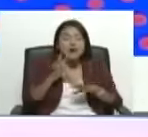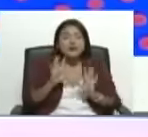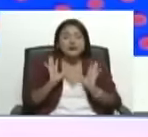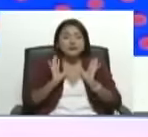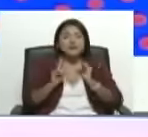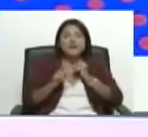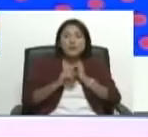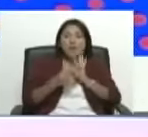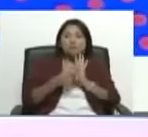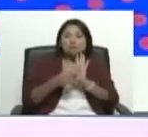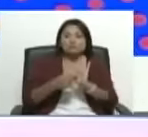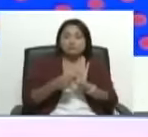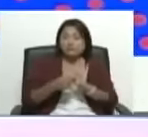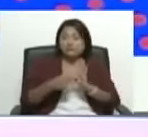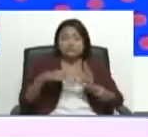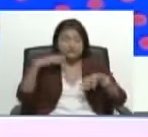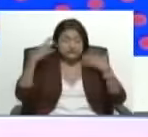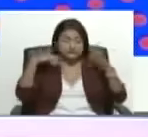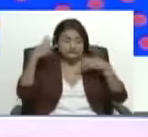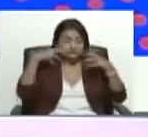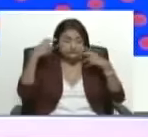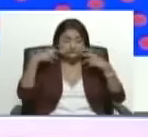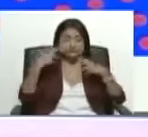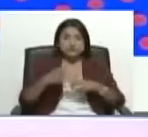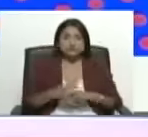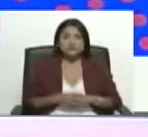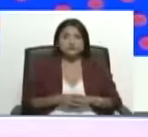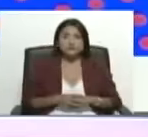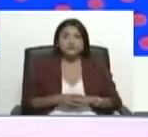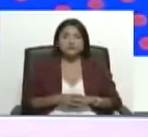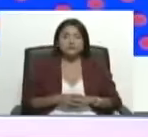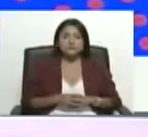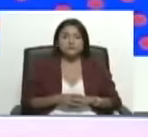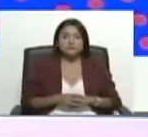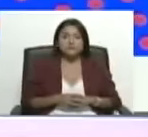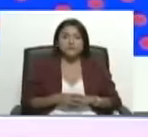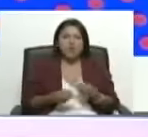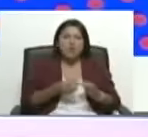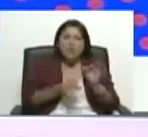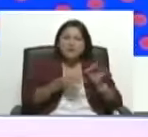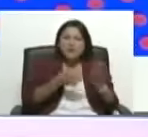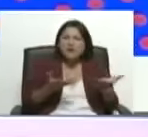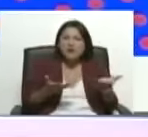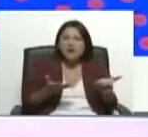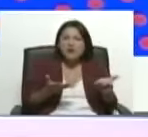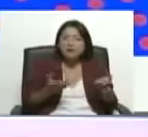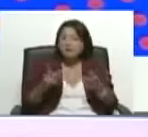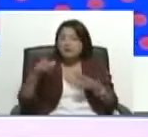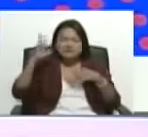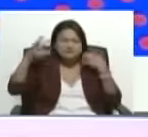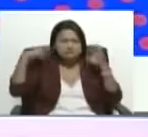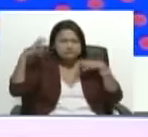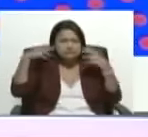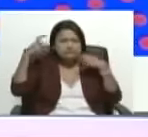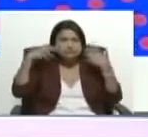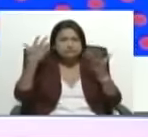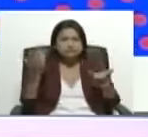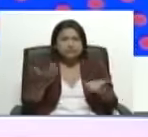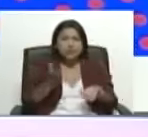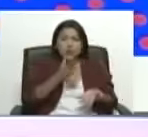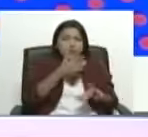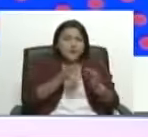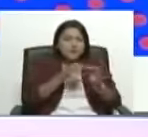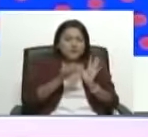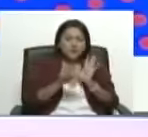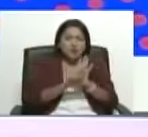de desesperación, porque no tiene ninguna otra explicación, no tiene asidero jurídico,